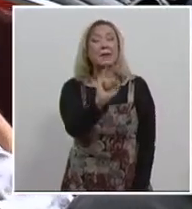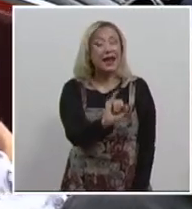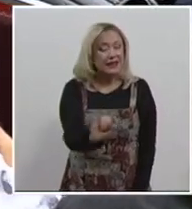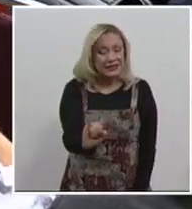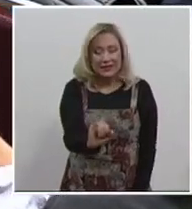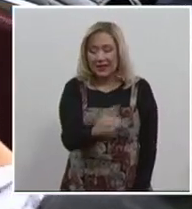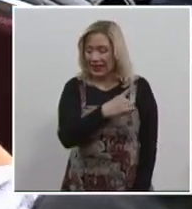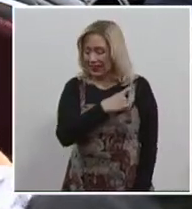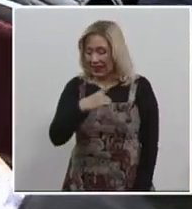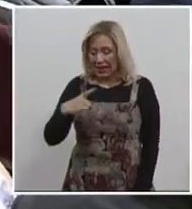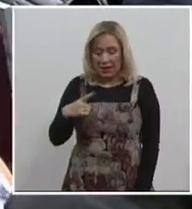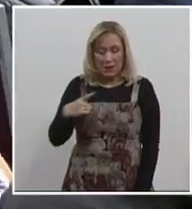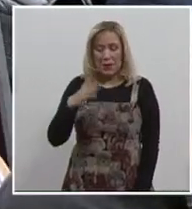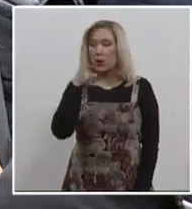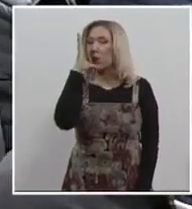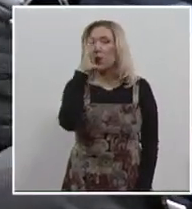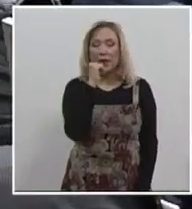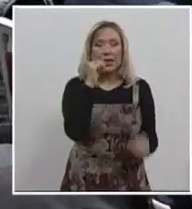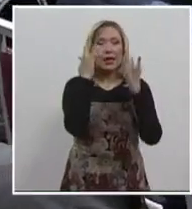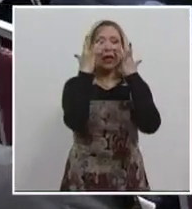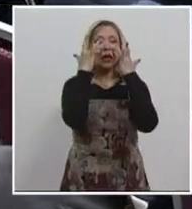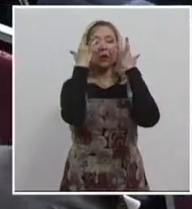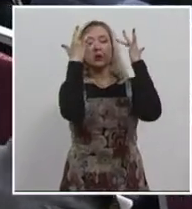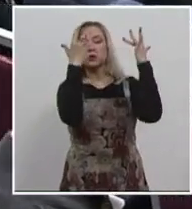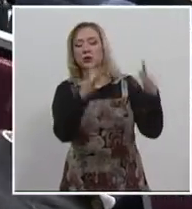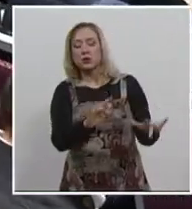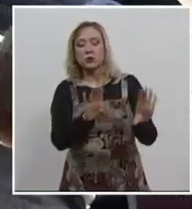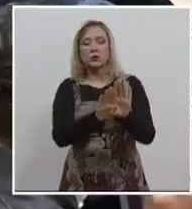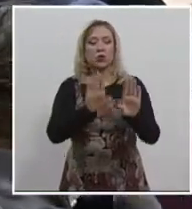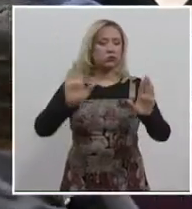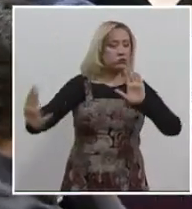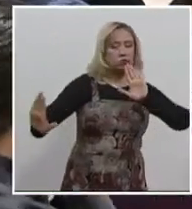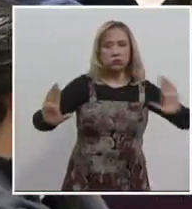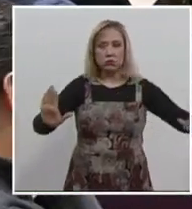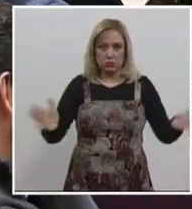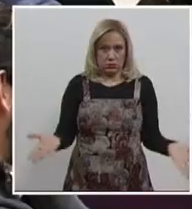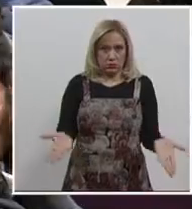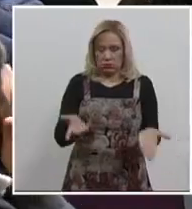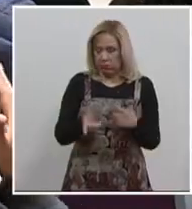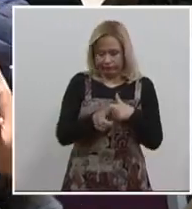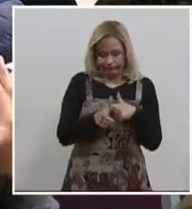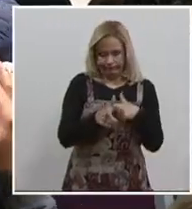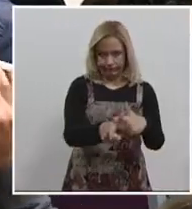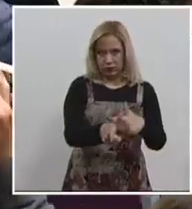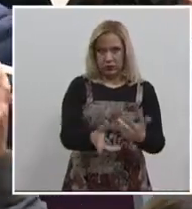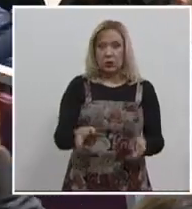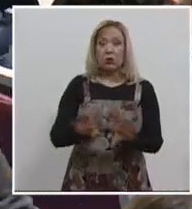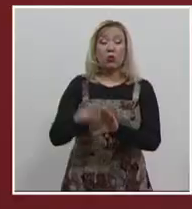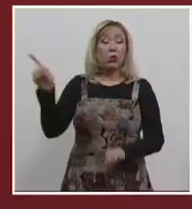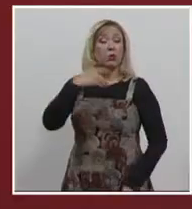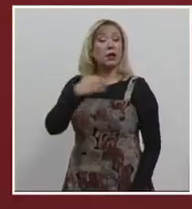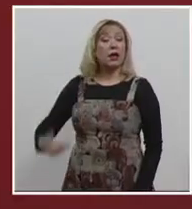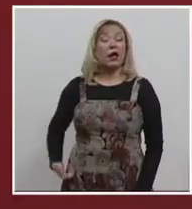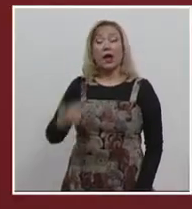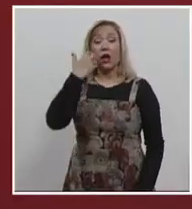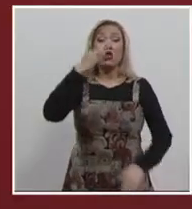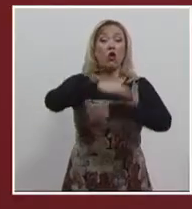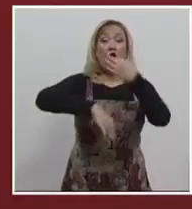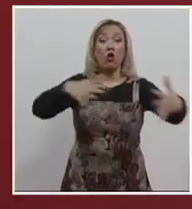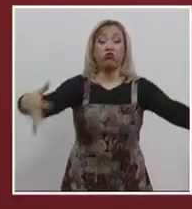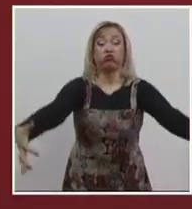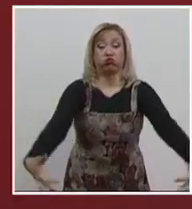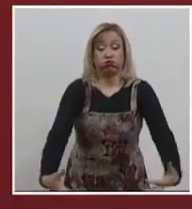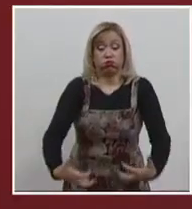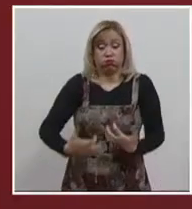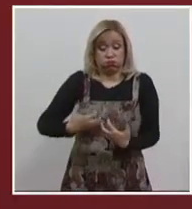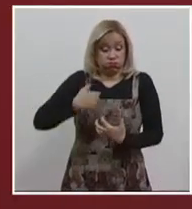a su función de contrapeso. Resaltó que esta situación de control absoluto del Poder Ejecutivo cambió gracias a la